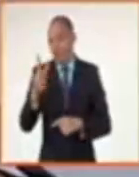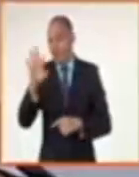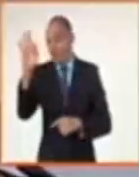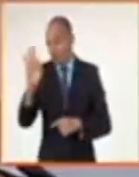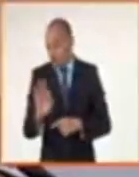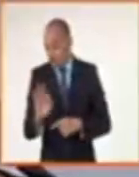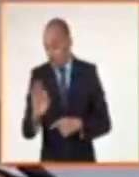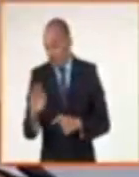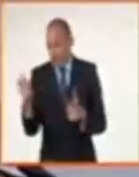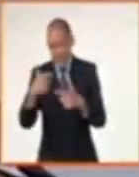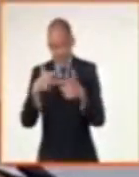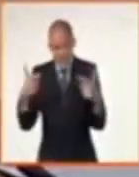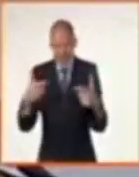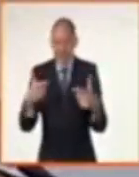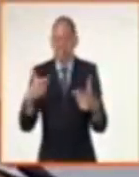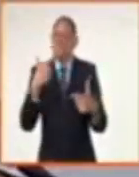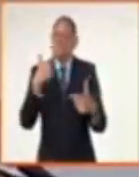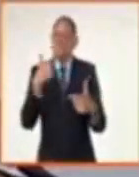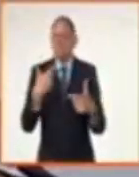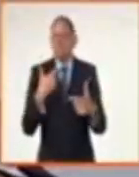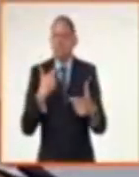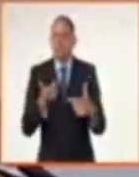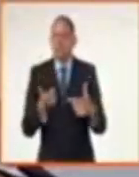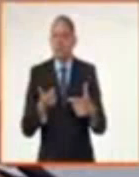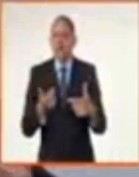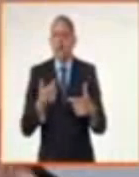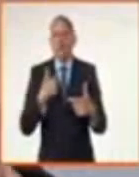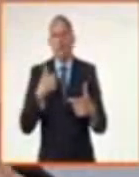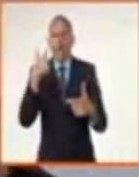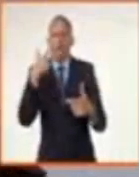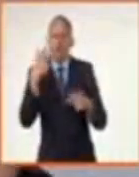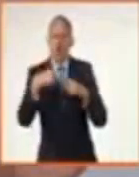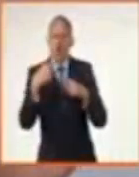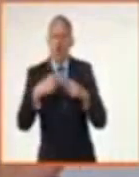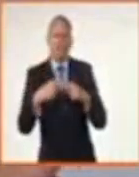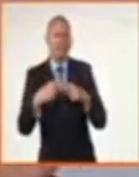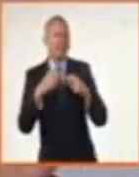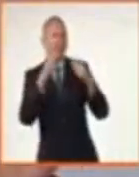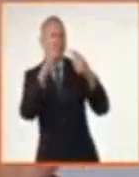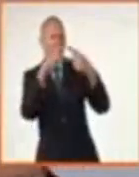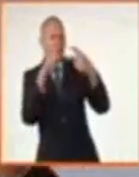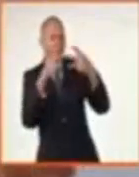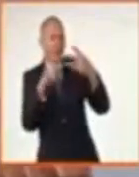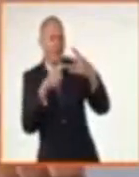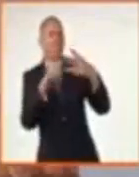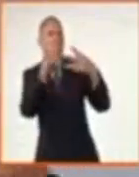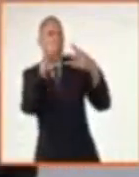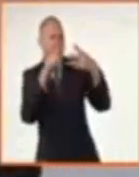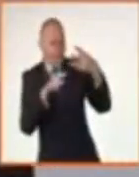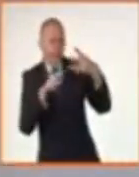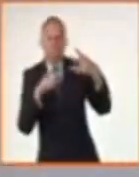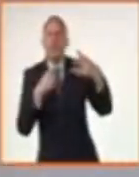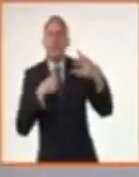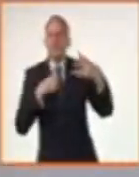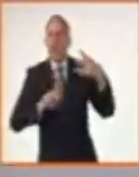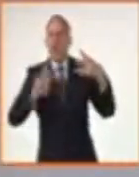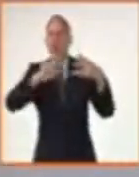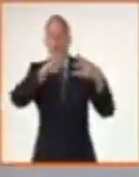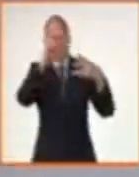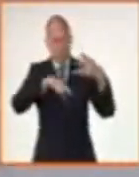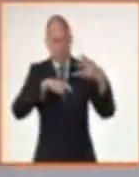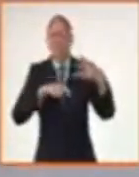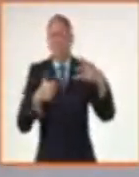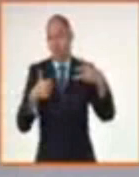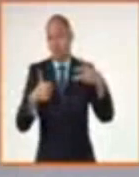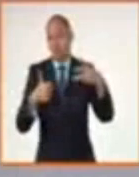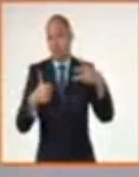estrategia revolucionaria? La gente entendió cuál era el concepto. Esto es con todo y el voto selectivo que la gente, bueno, es